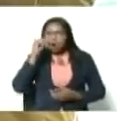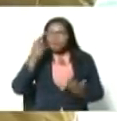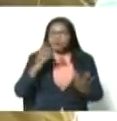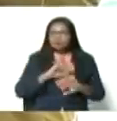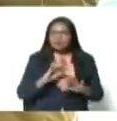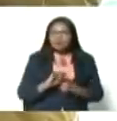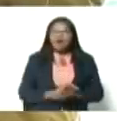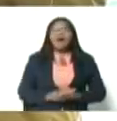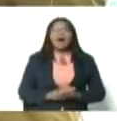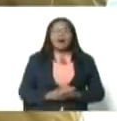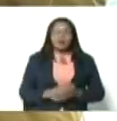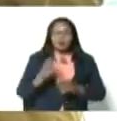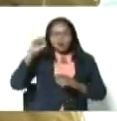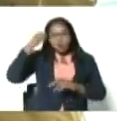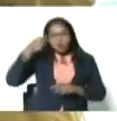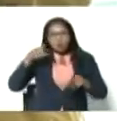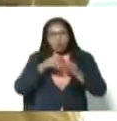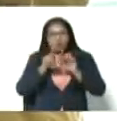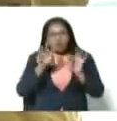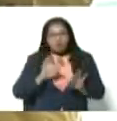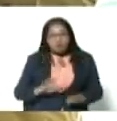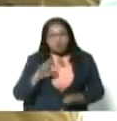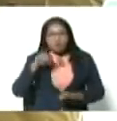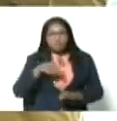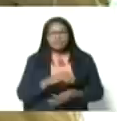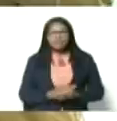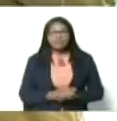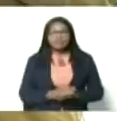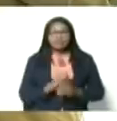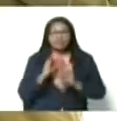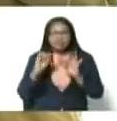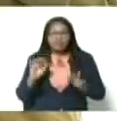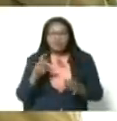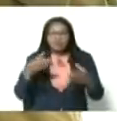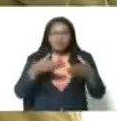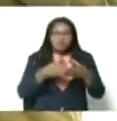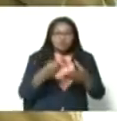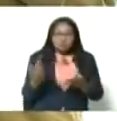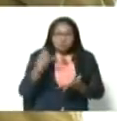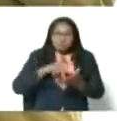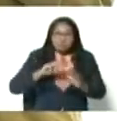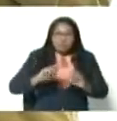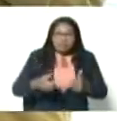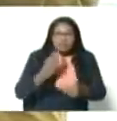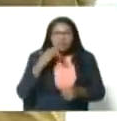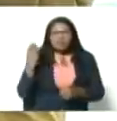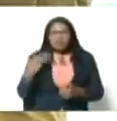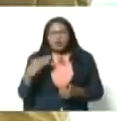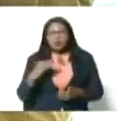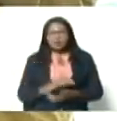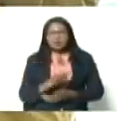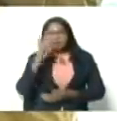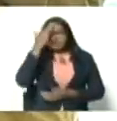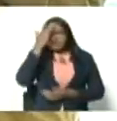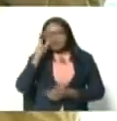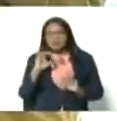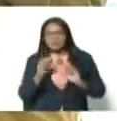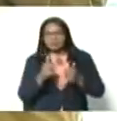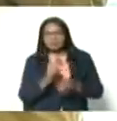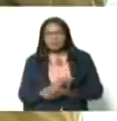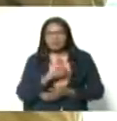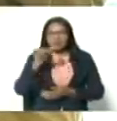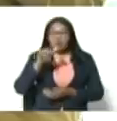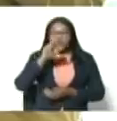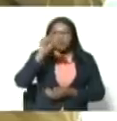recuerdos para ellos. Eran los dirigentes sindicales principales de la época que yo entré aquí, muchachito. Yo entré en febrero. Y en junio